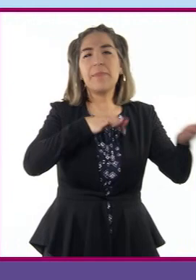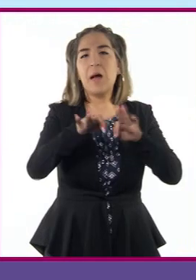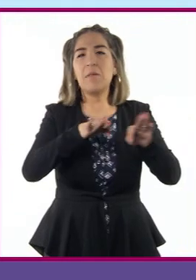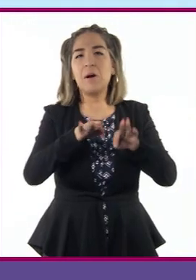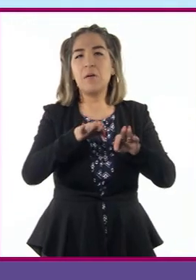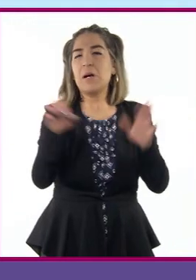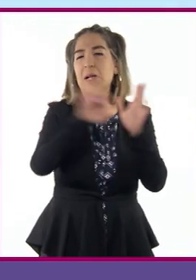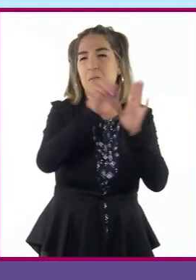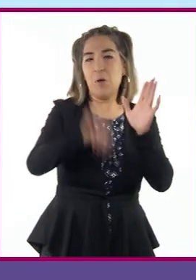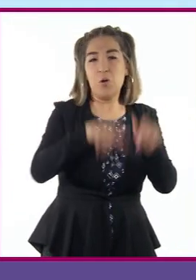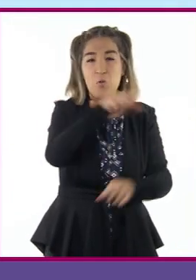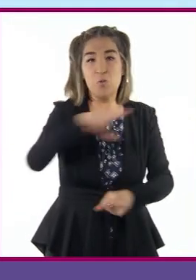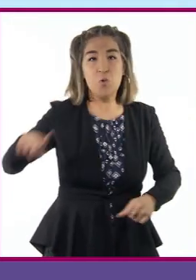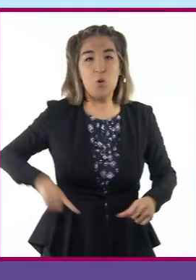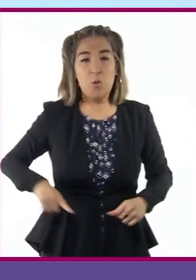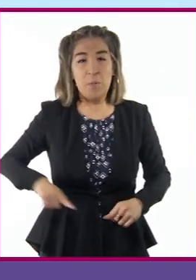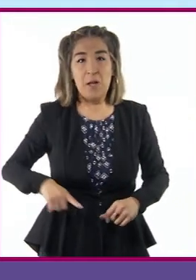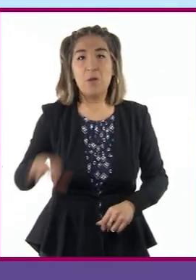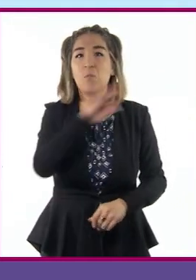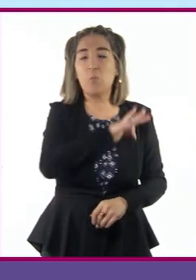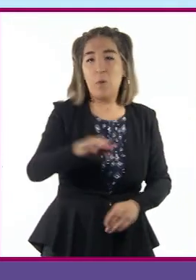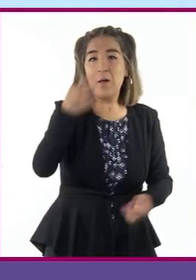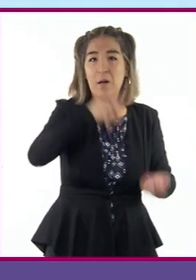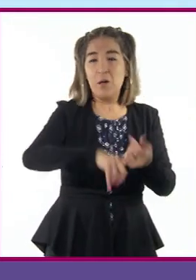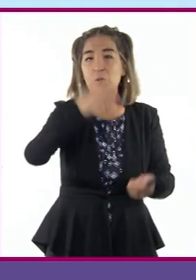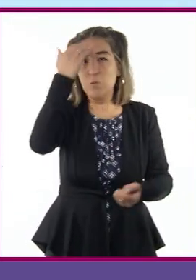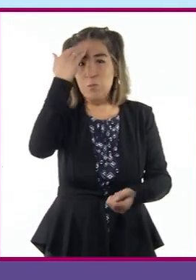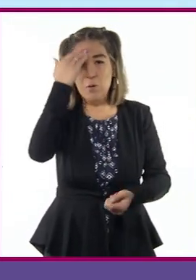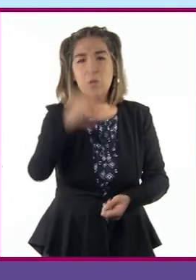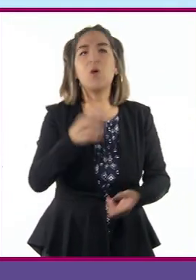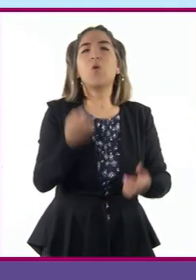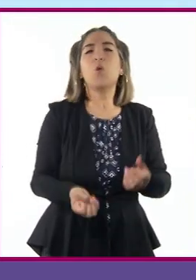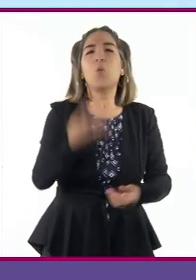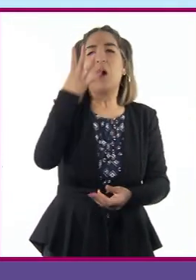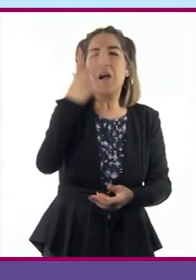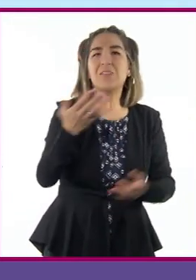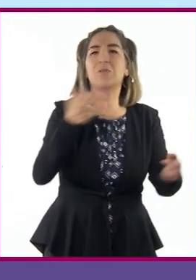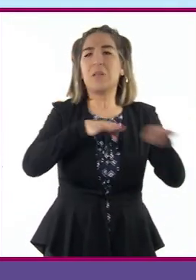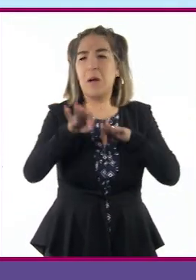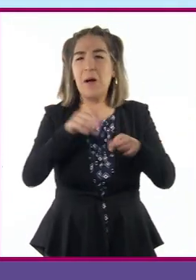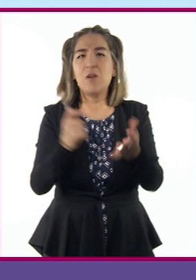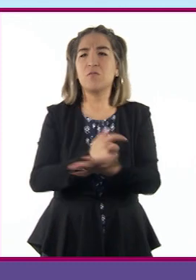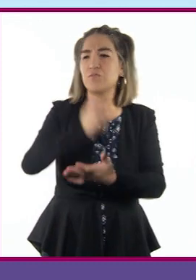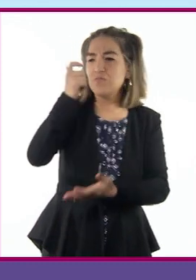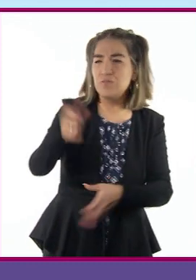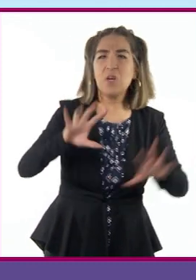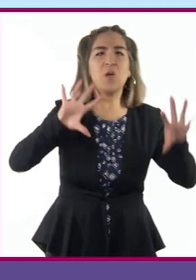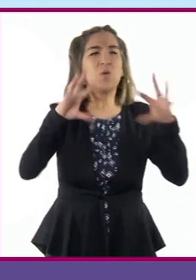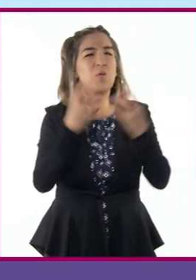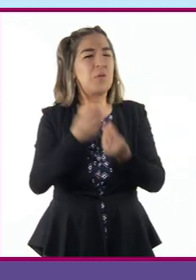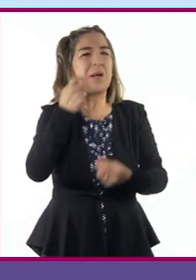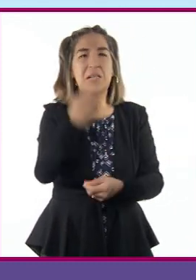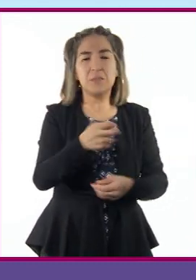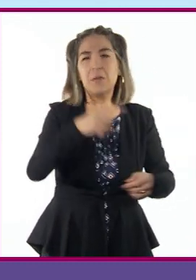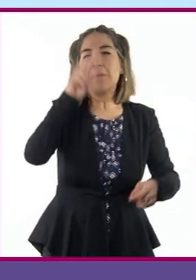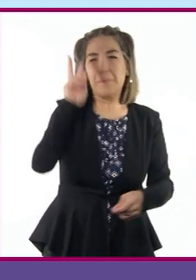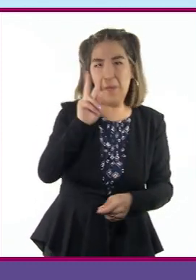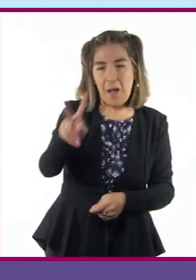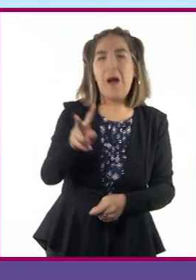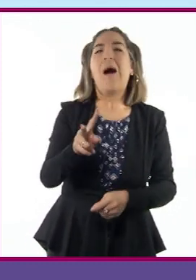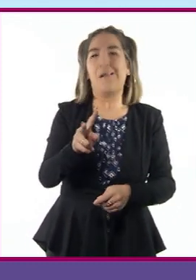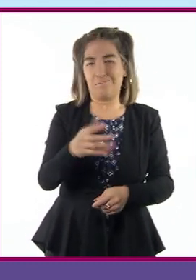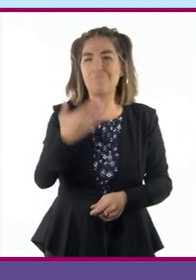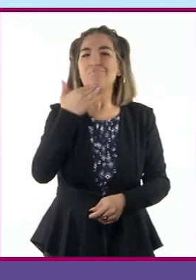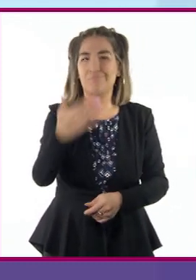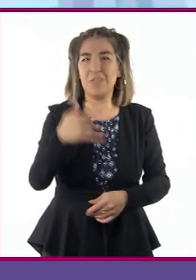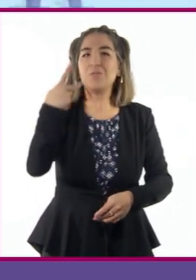Si los actos de gobierno se pueden conocer, sus costos y criterios, será más sencillo darse cuenta del logro de las